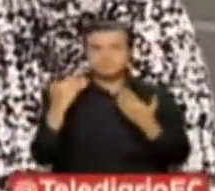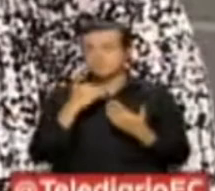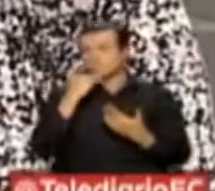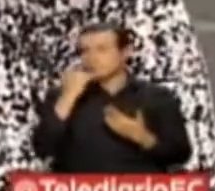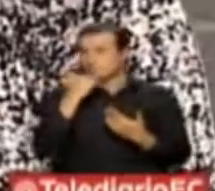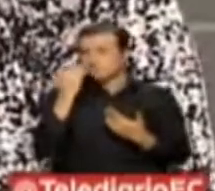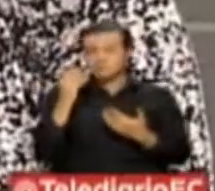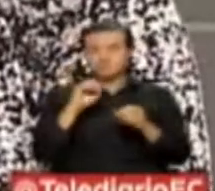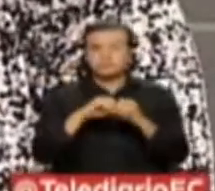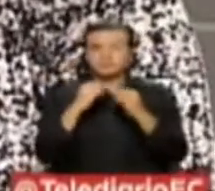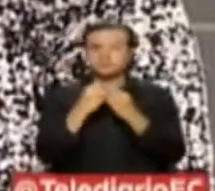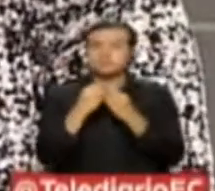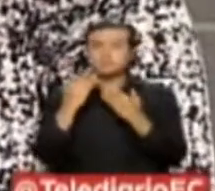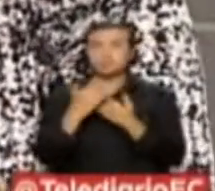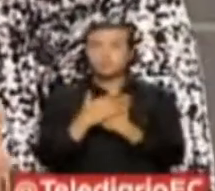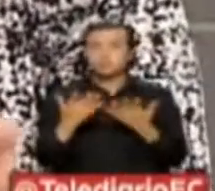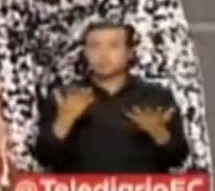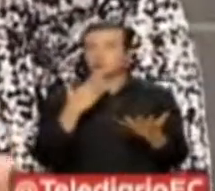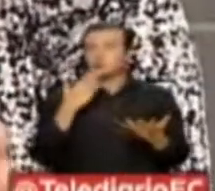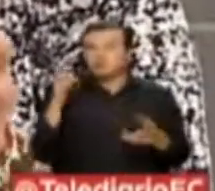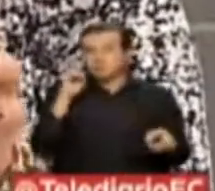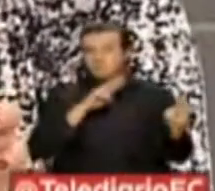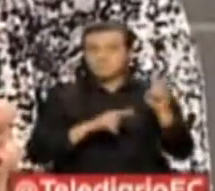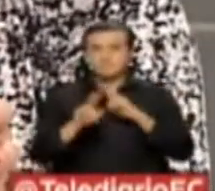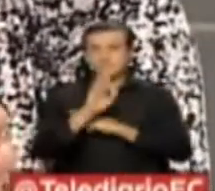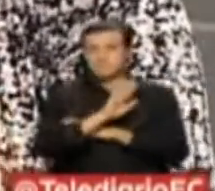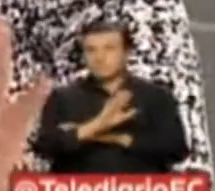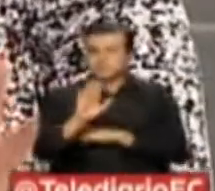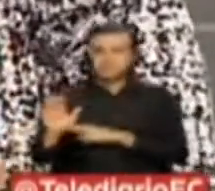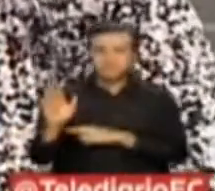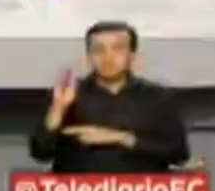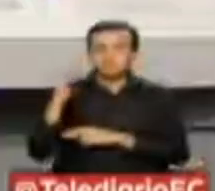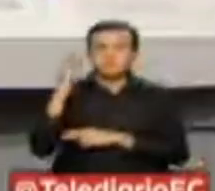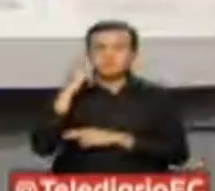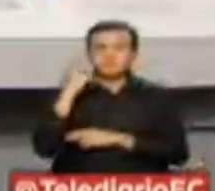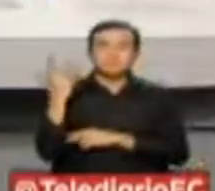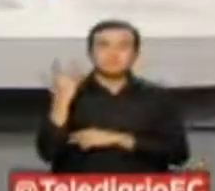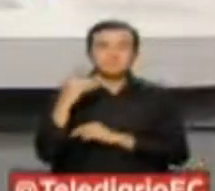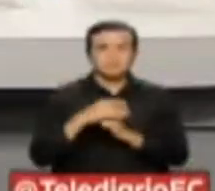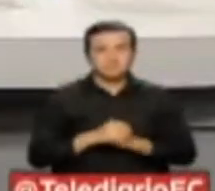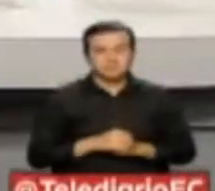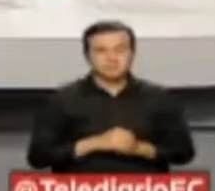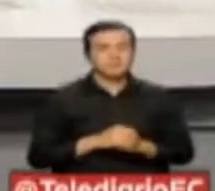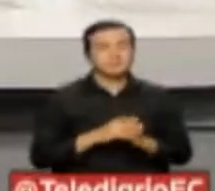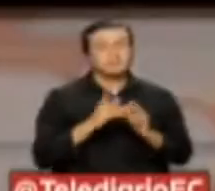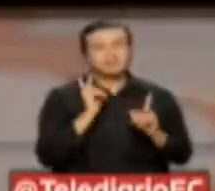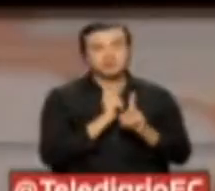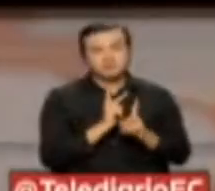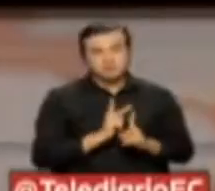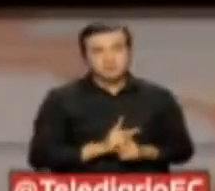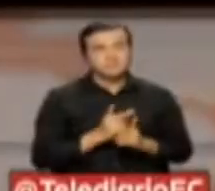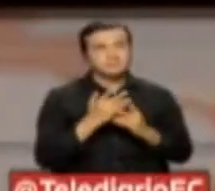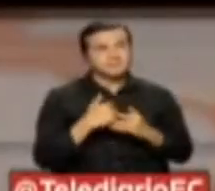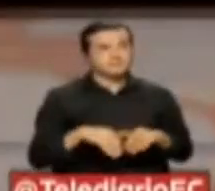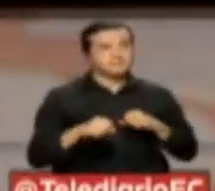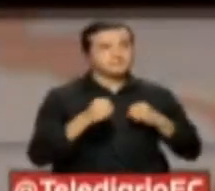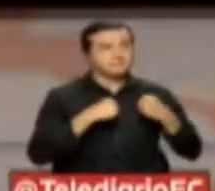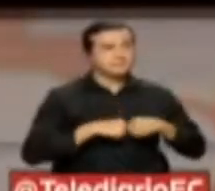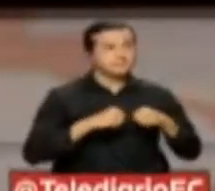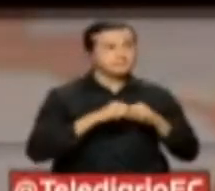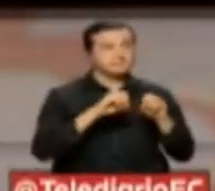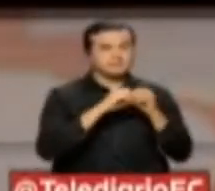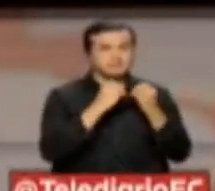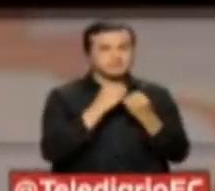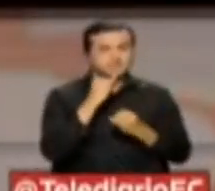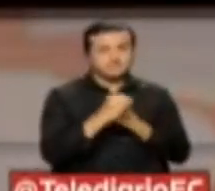partido político que es lo que están analizando profundidad más allá de esto sí bueno son son parámetros que se los maneja a través de